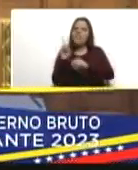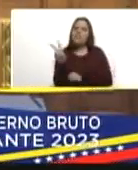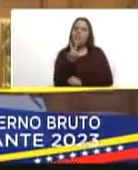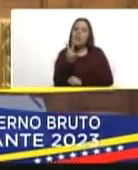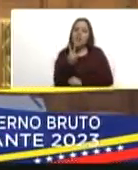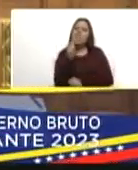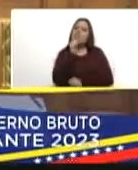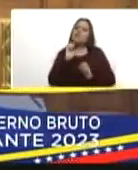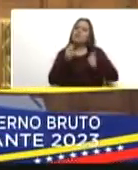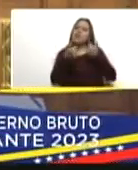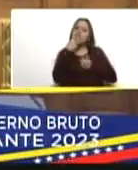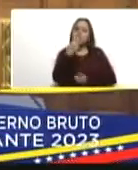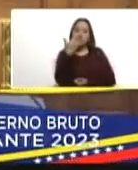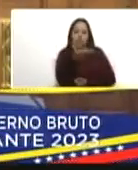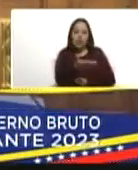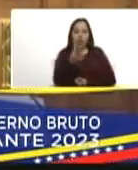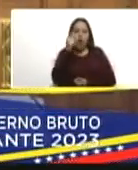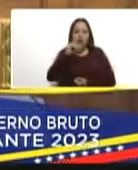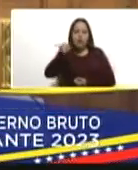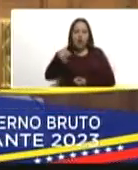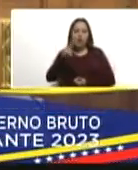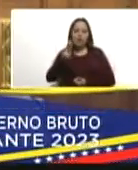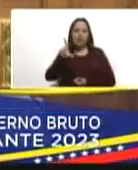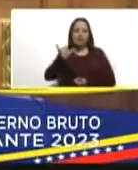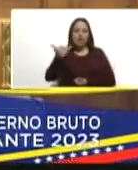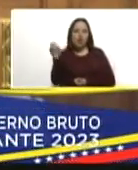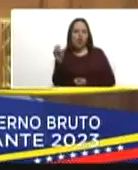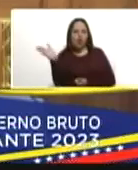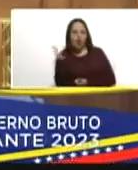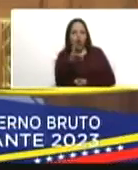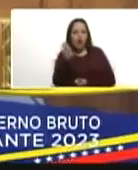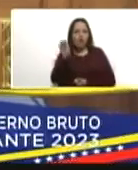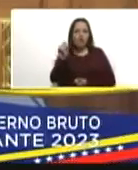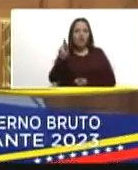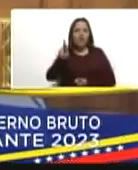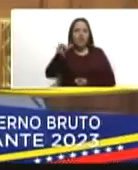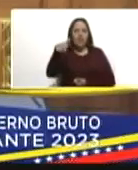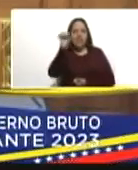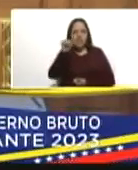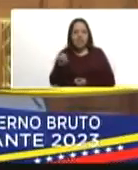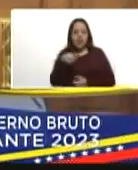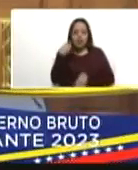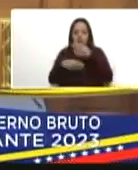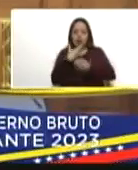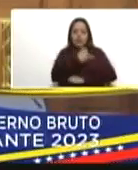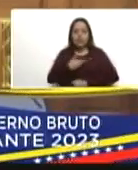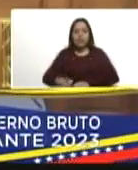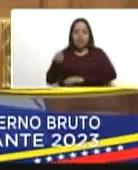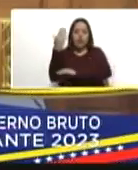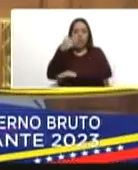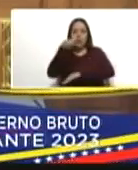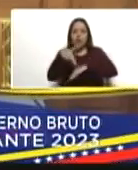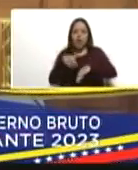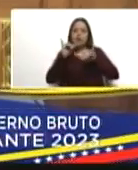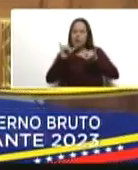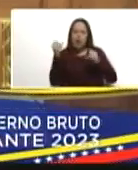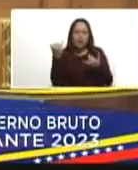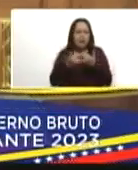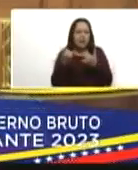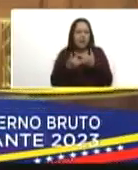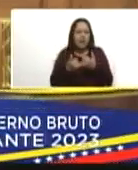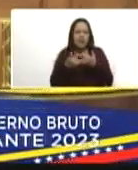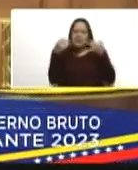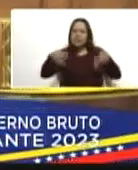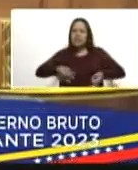Quién empezó diciendo eso Julio borge cuando fue presidente de la asamblea nacional los mismos apellidos de siempre la misma gente